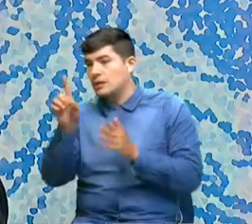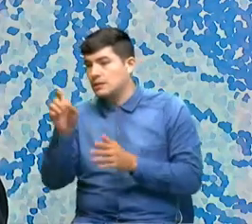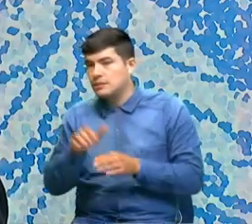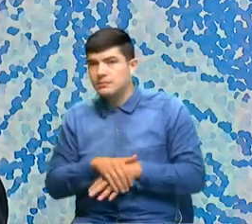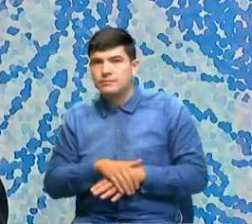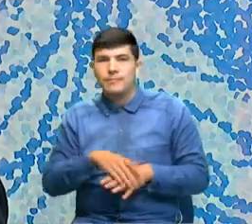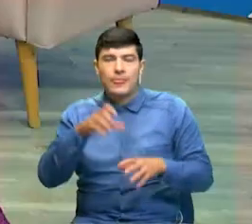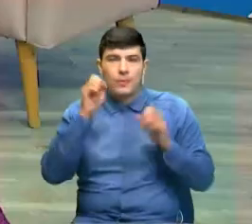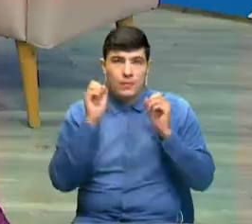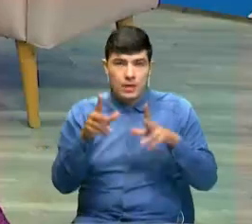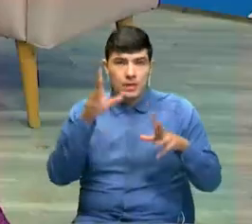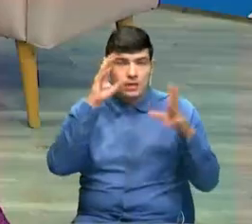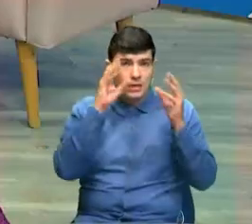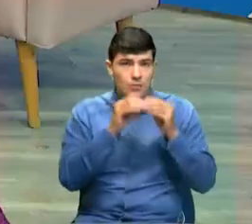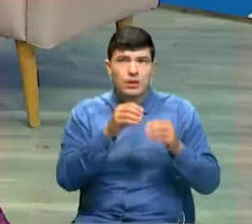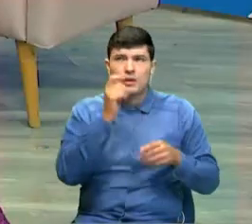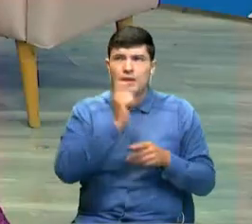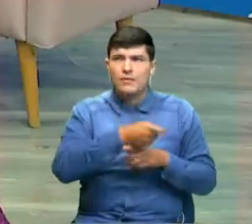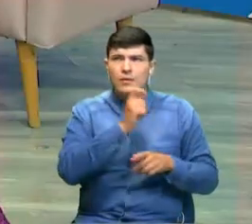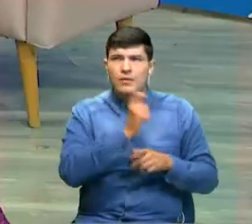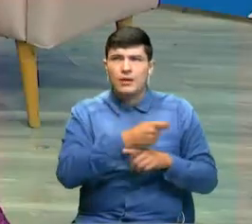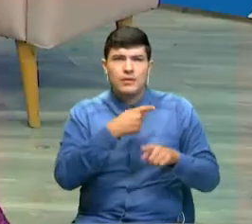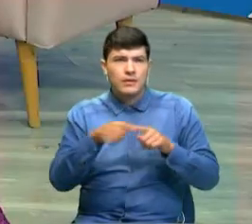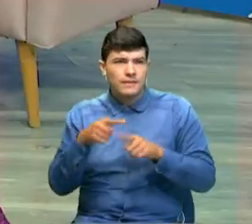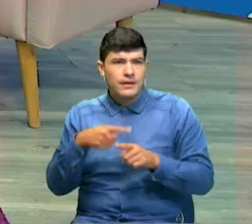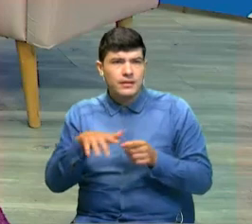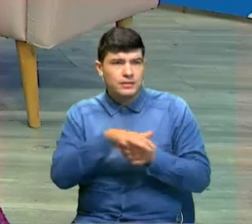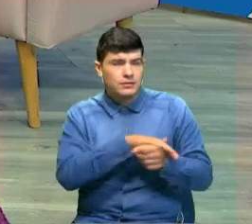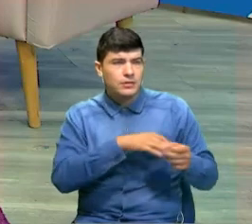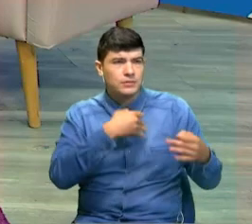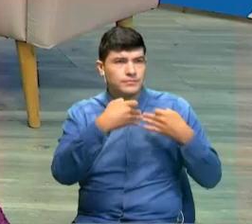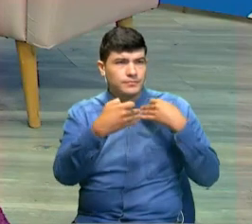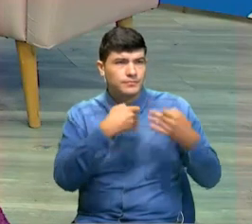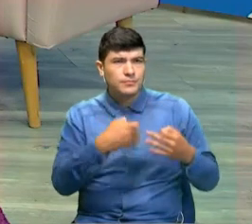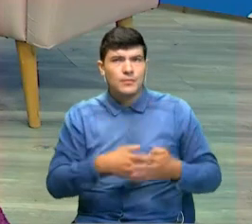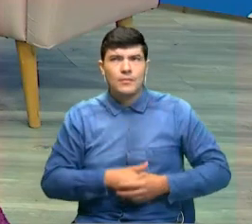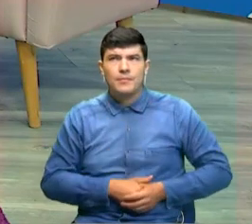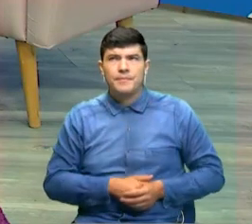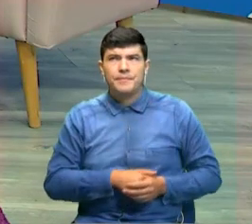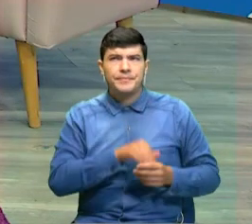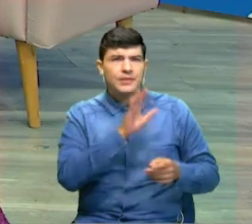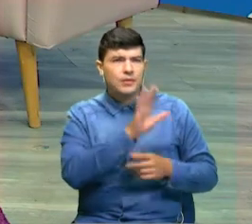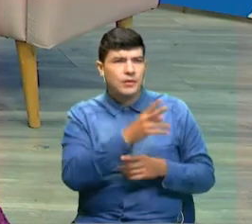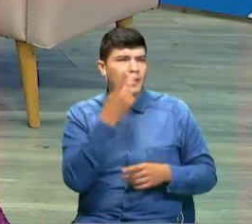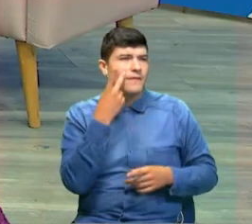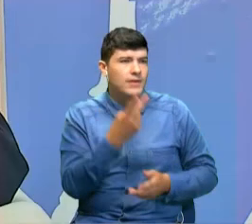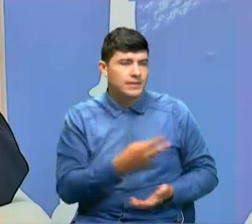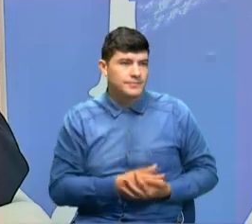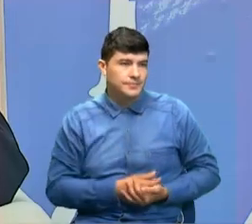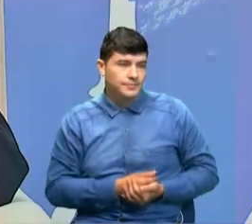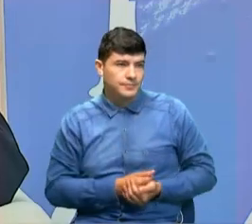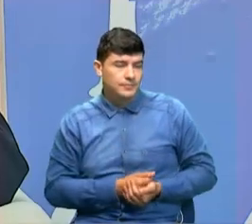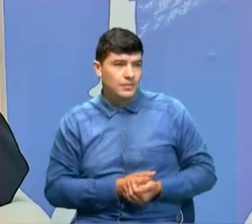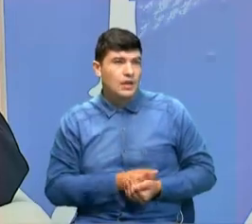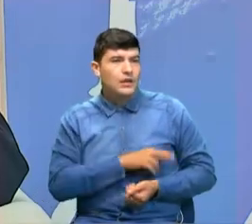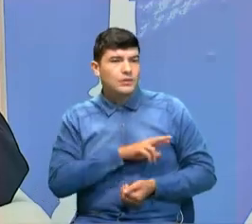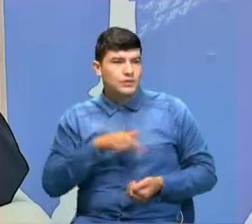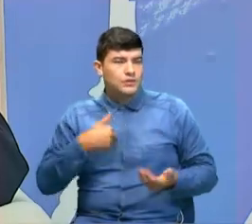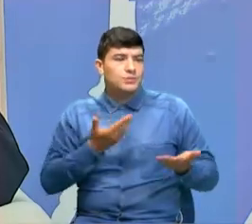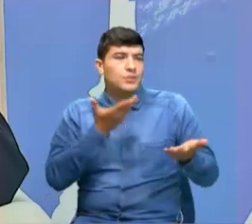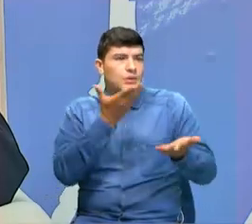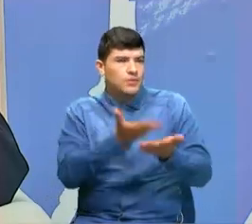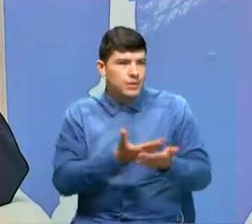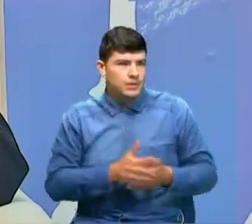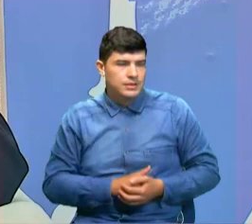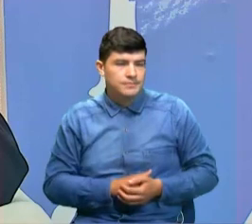acuerdo entonces, abogado, a la situación que nos está manifestando, lo que usted está viendo, lo que hemos planteado,